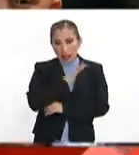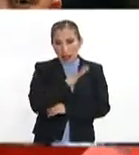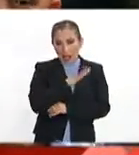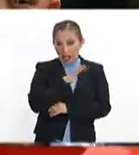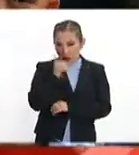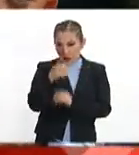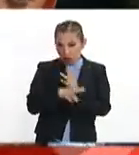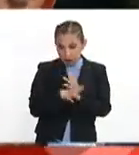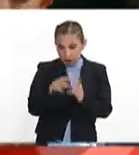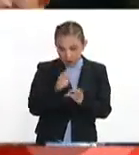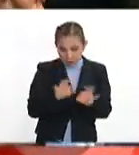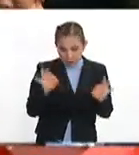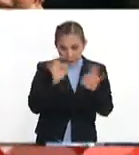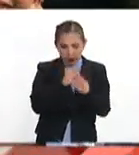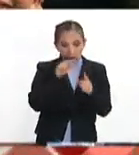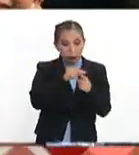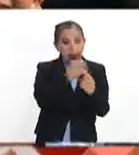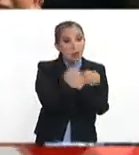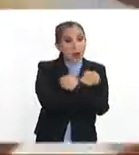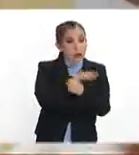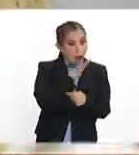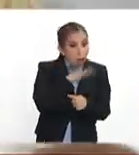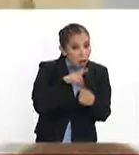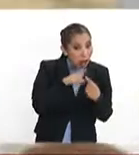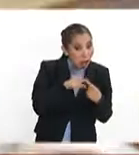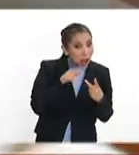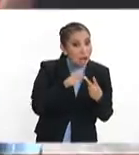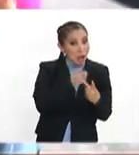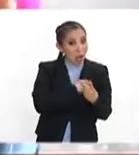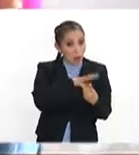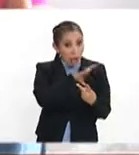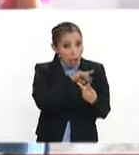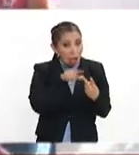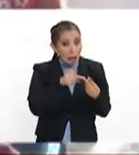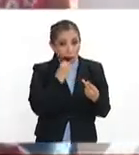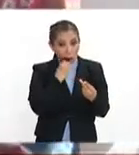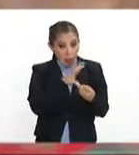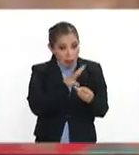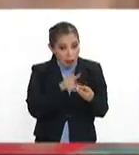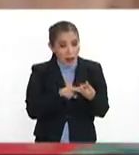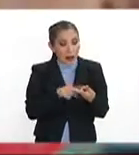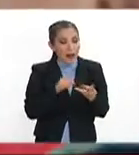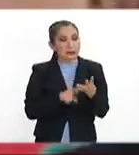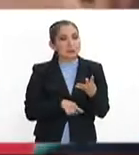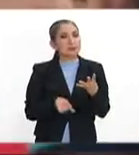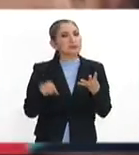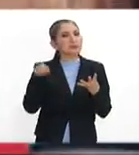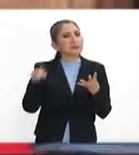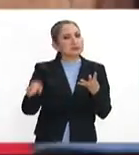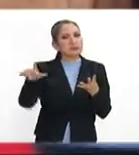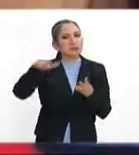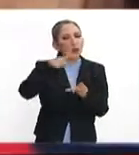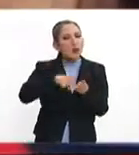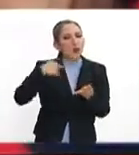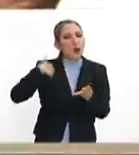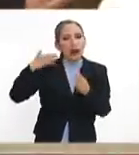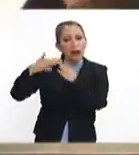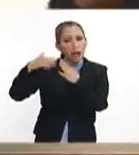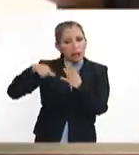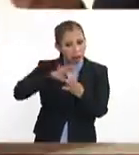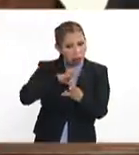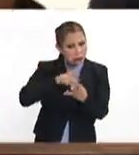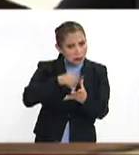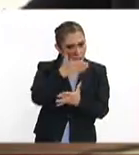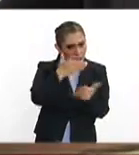muy importantes. El acceso a la educación, el acceso a la salud, a la alimentación, a los espacios a la vivienda, a